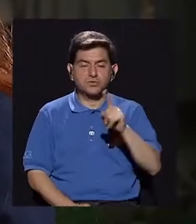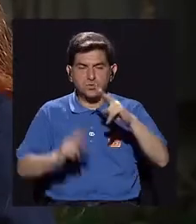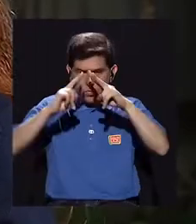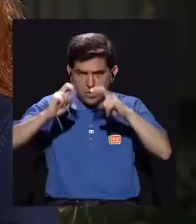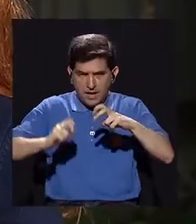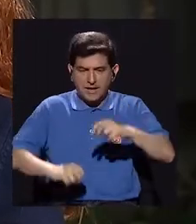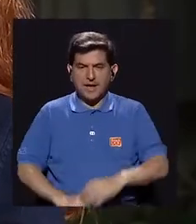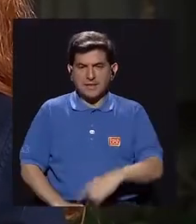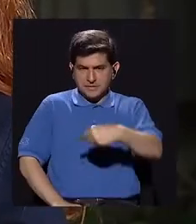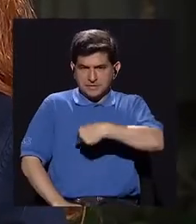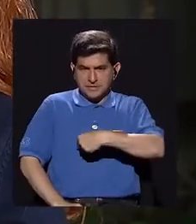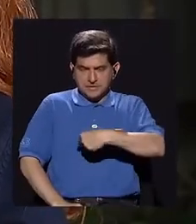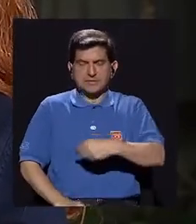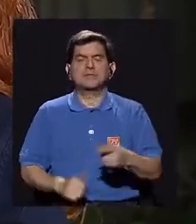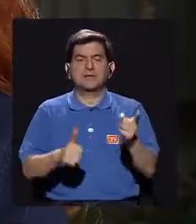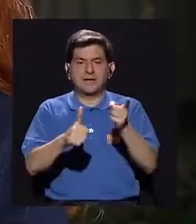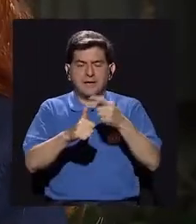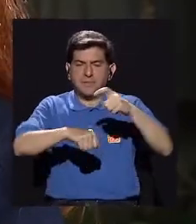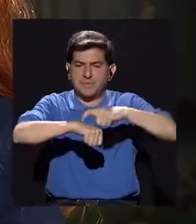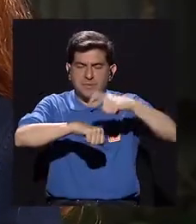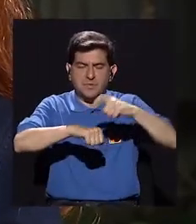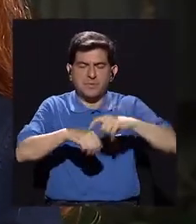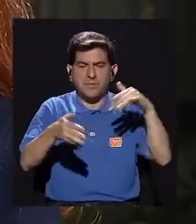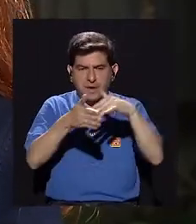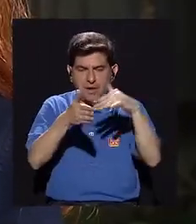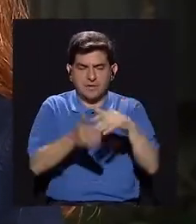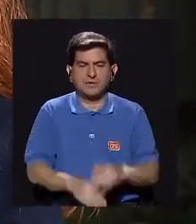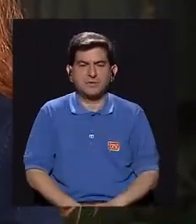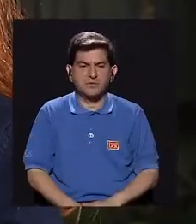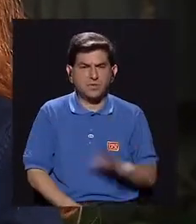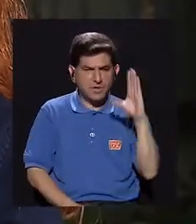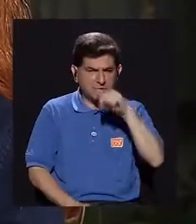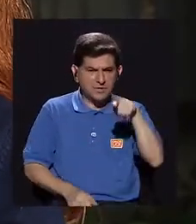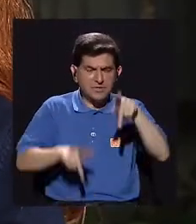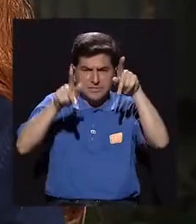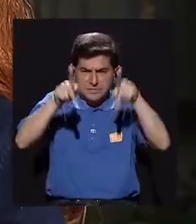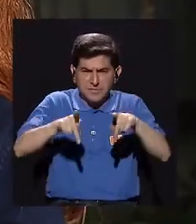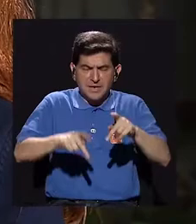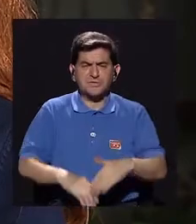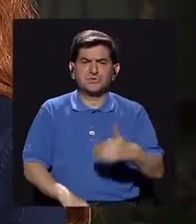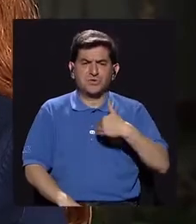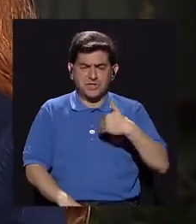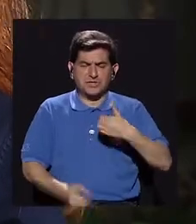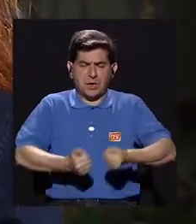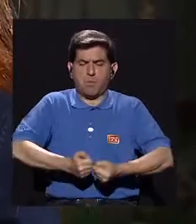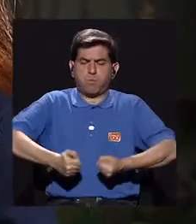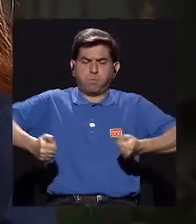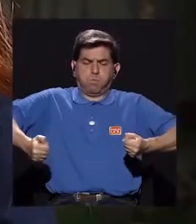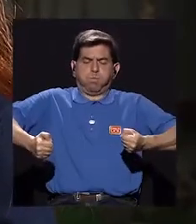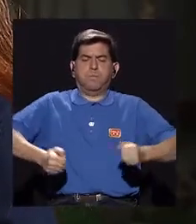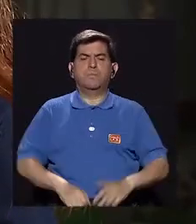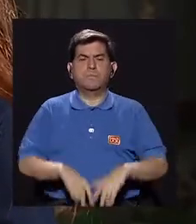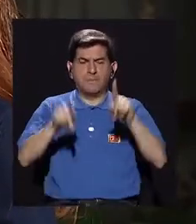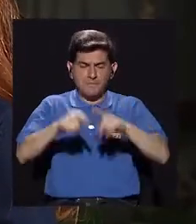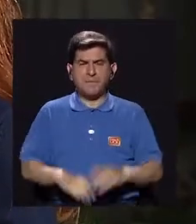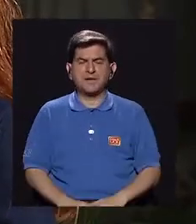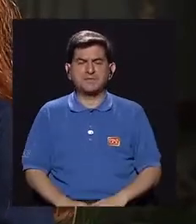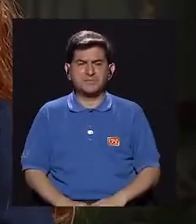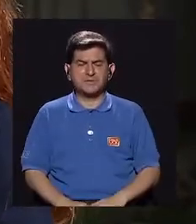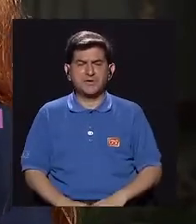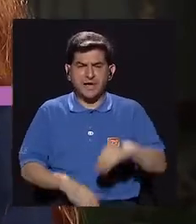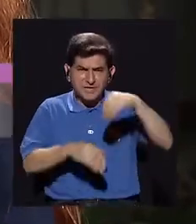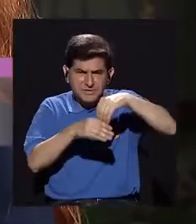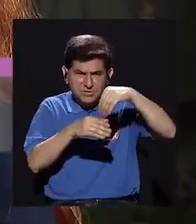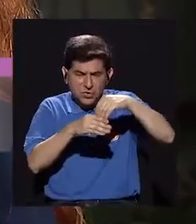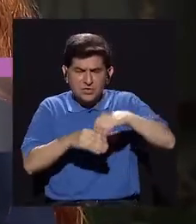hizo una biopsia al principio del estudio, ¿verdad? Cuando se vieron que eran pacientes que tenían obesidad, que tenían elevación